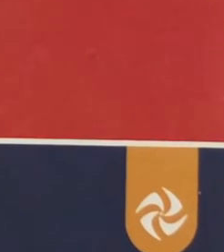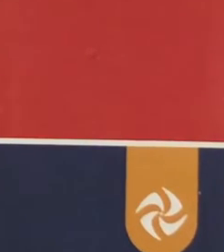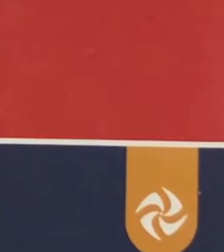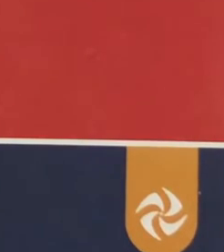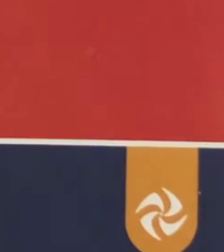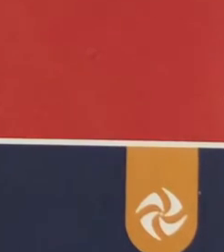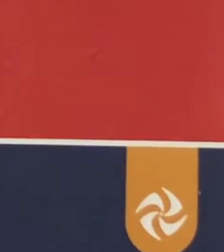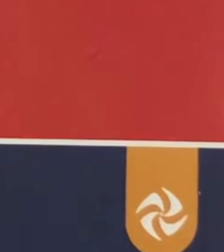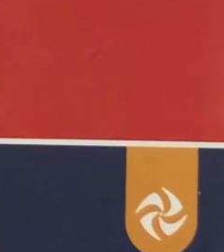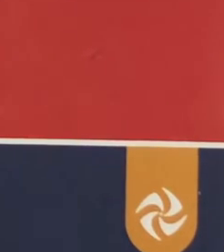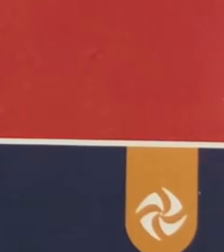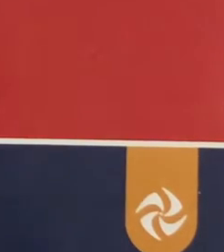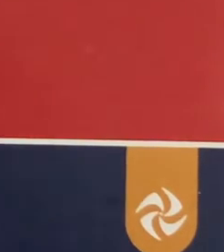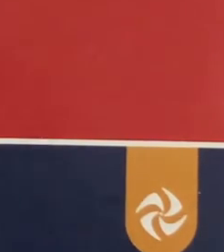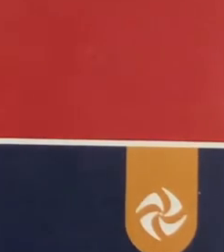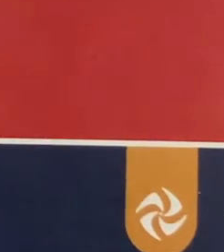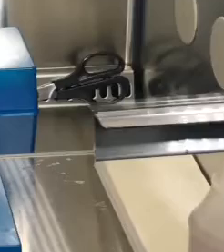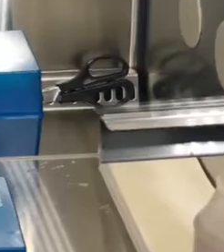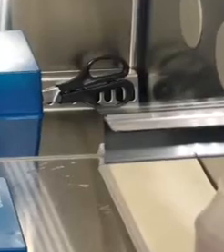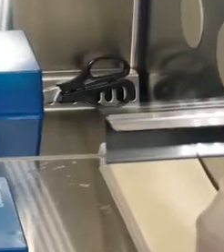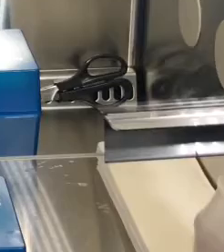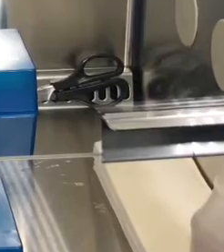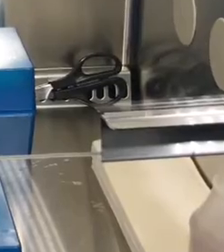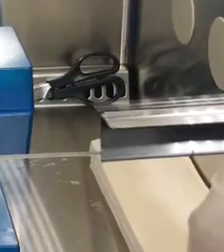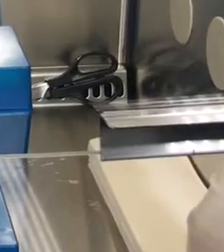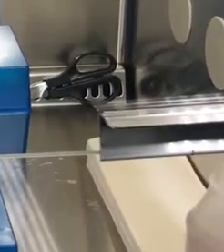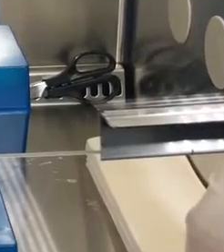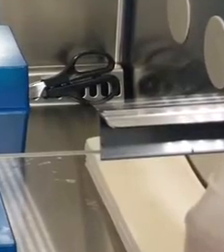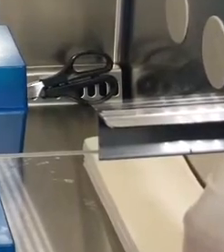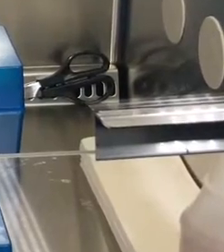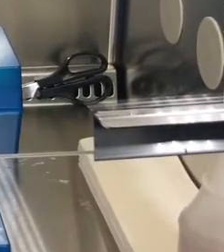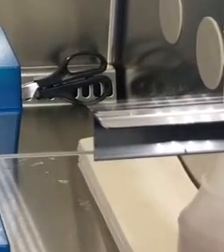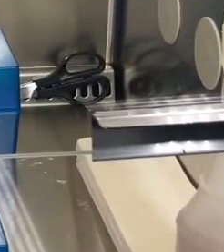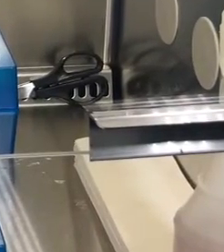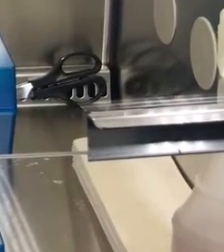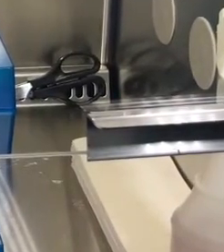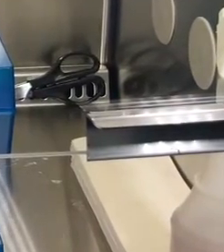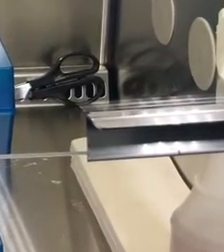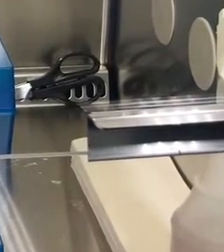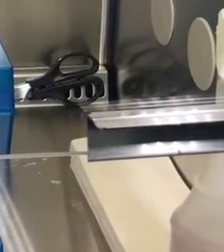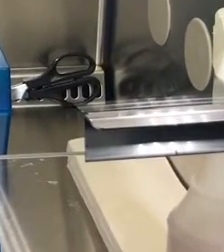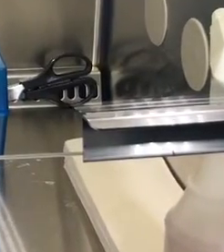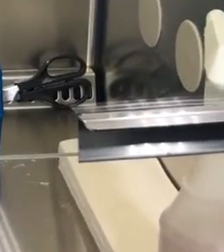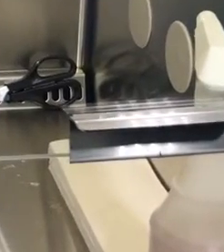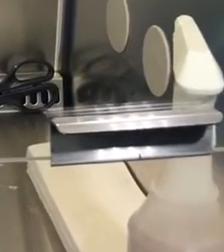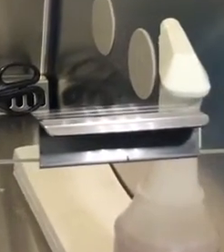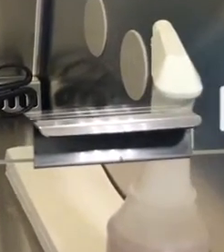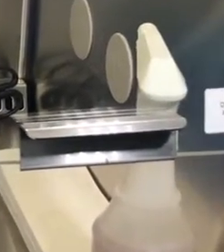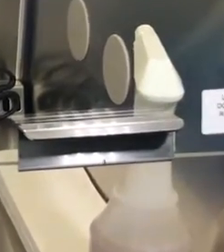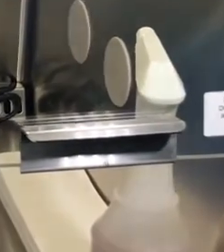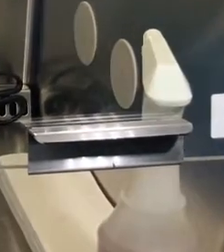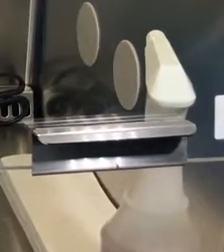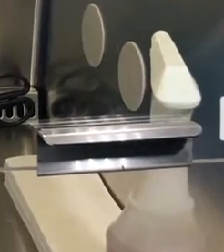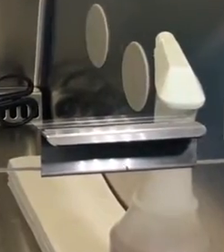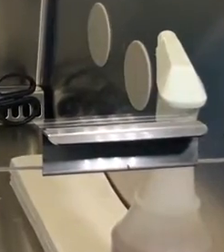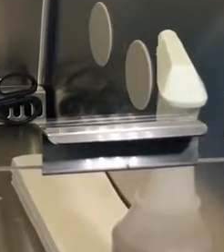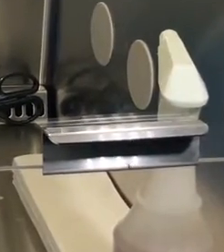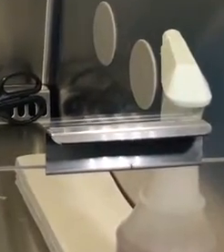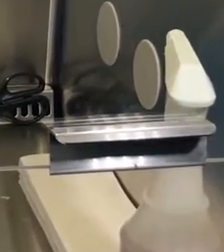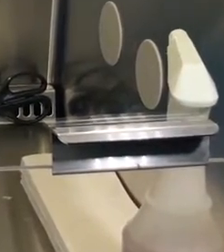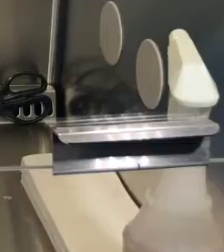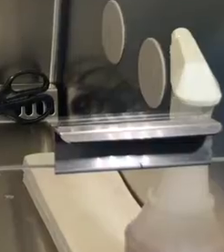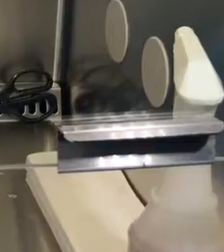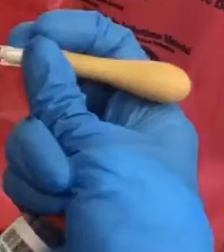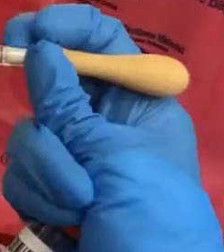de upala al ser menor de edad interviene el pan y también intervino inmigración e intervino